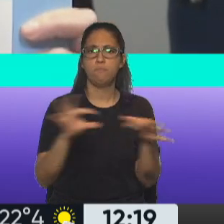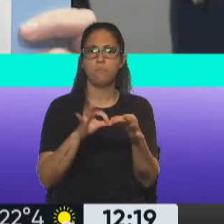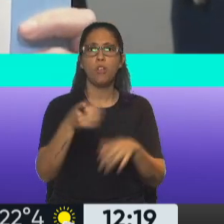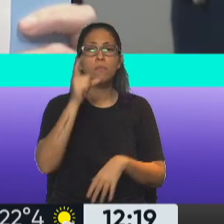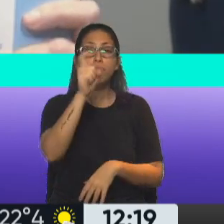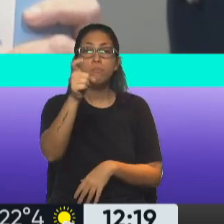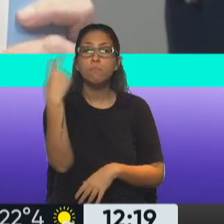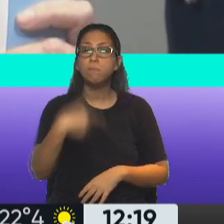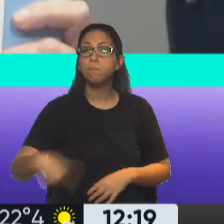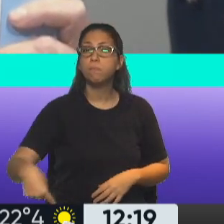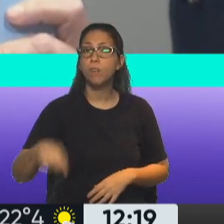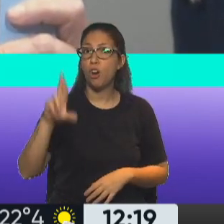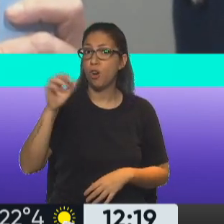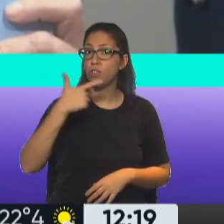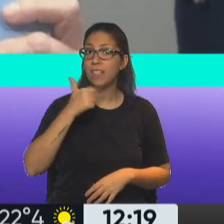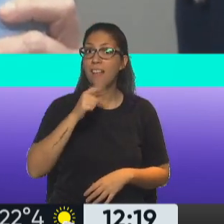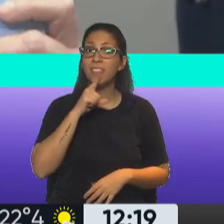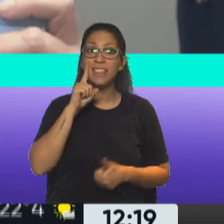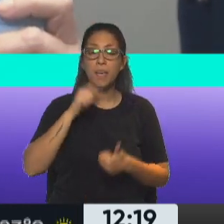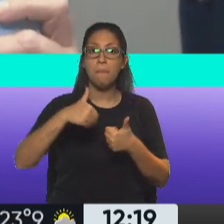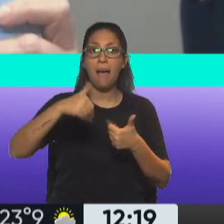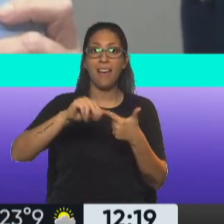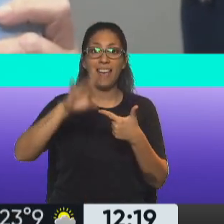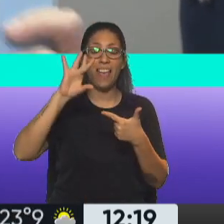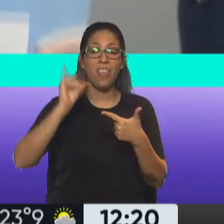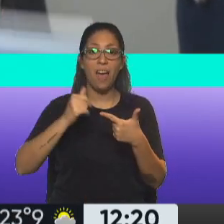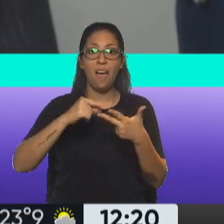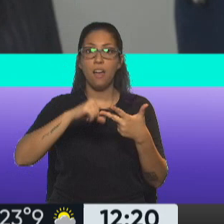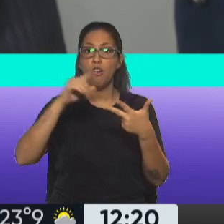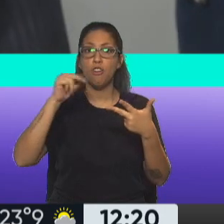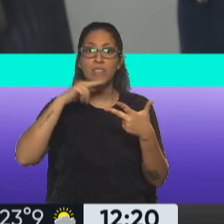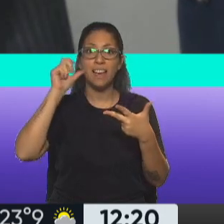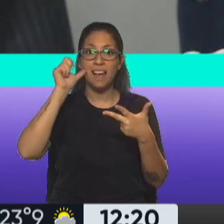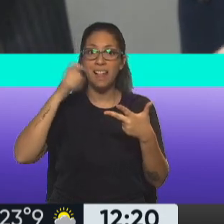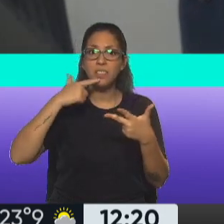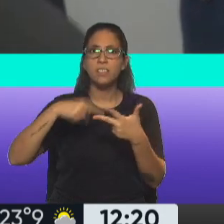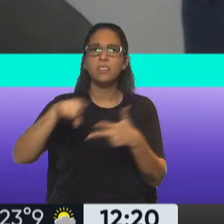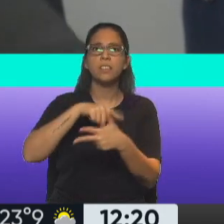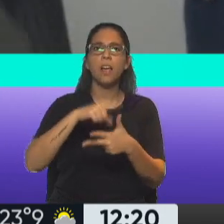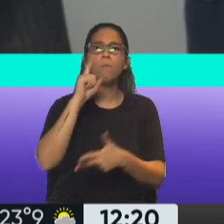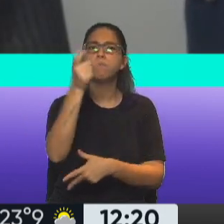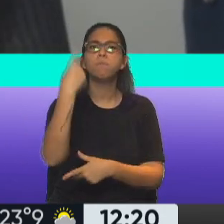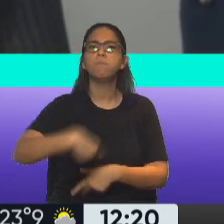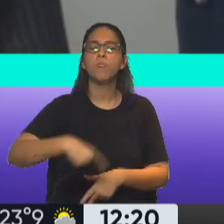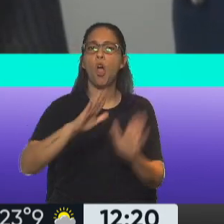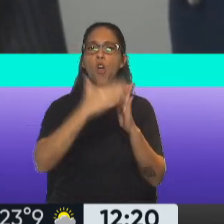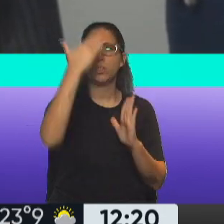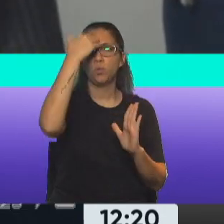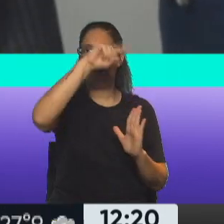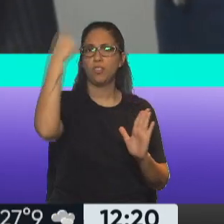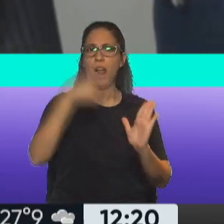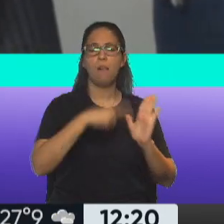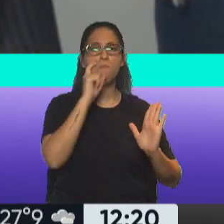violó Rosati, Maqueda y Rosenkrantz? La Constitución Nacional. No nos deja